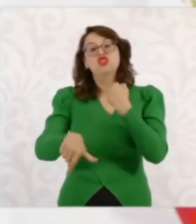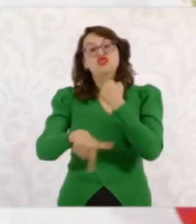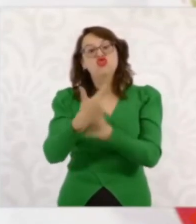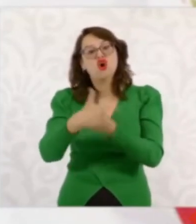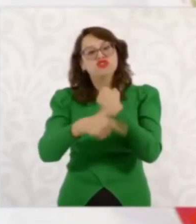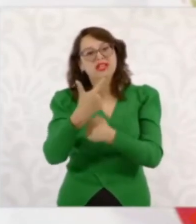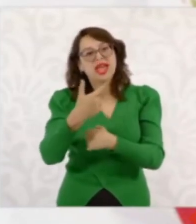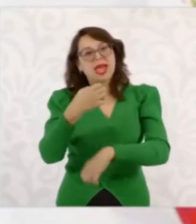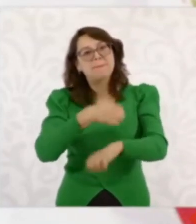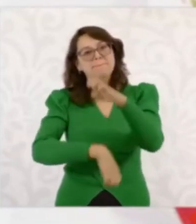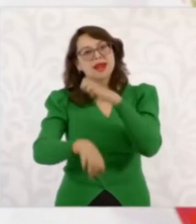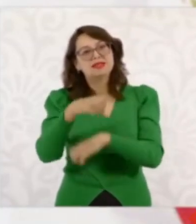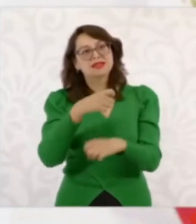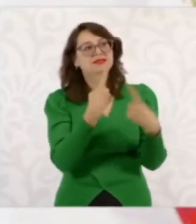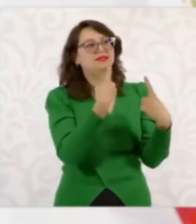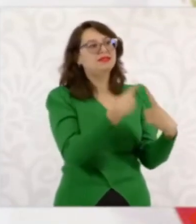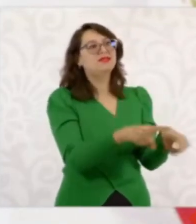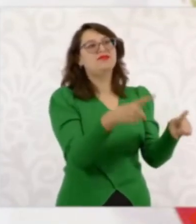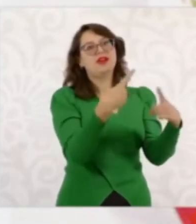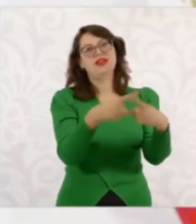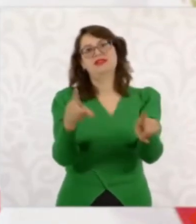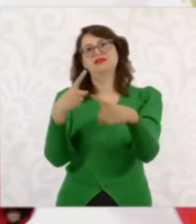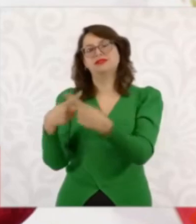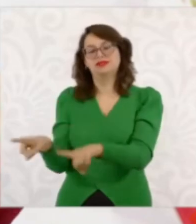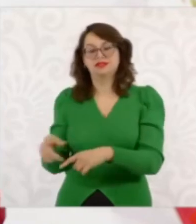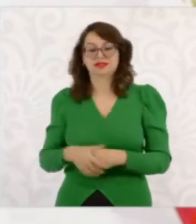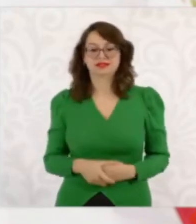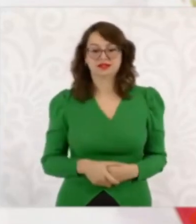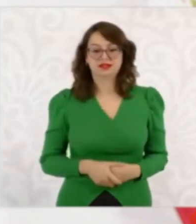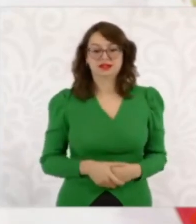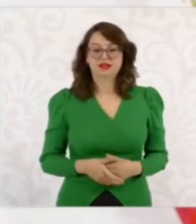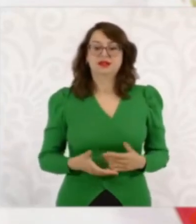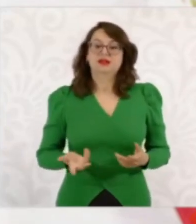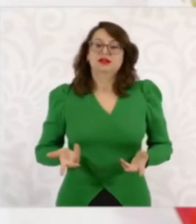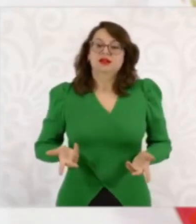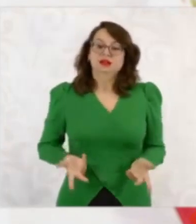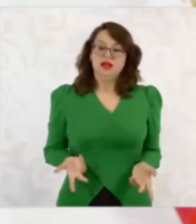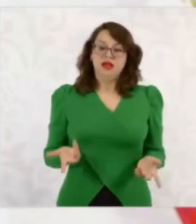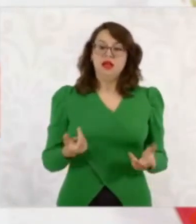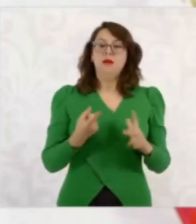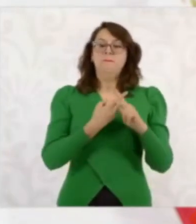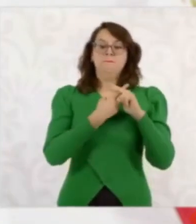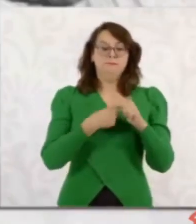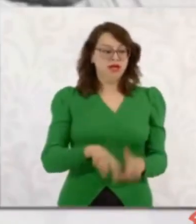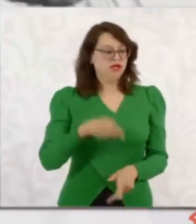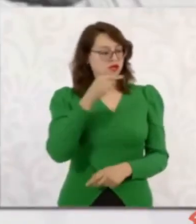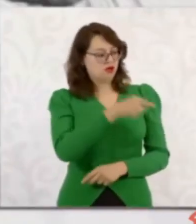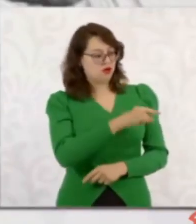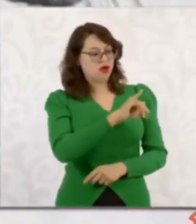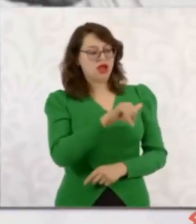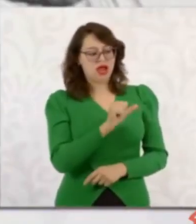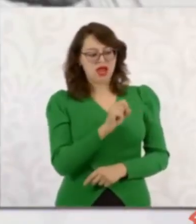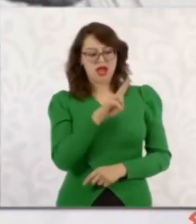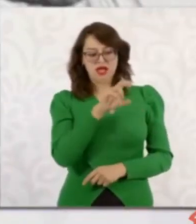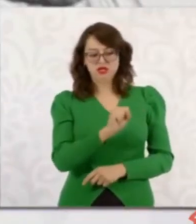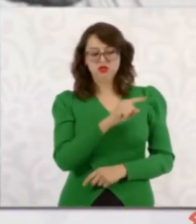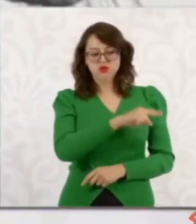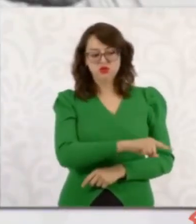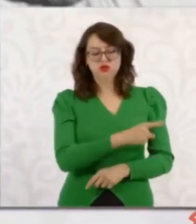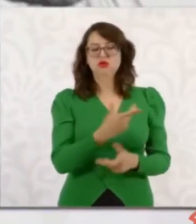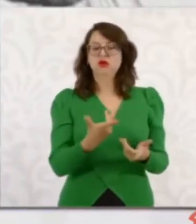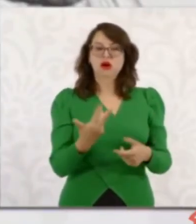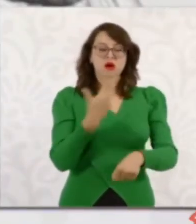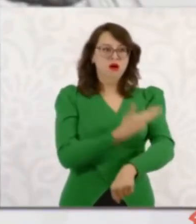de la Ciudad de México. Y ahí pues le tocó primero a Jesús, o prácticamente a Jesús, todo el tramo, y